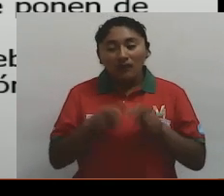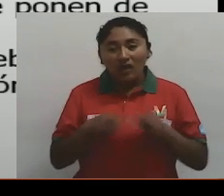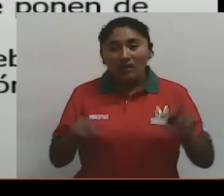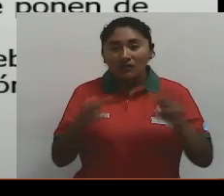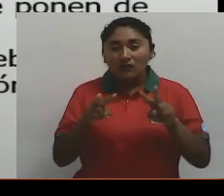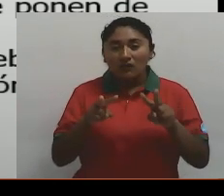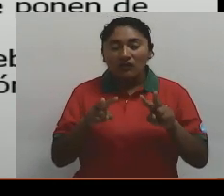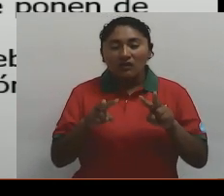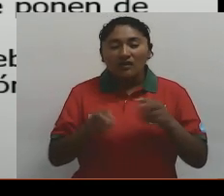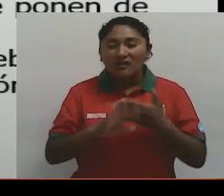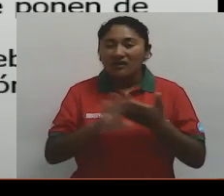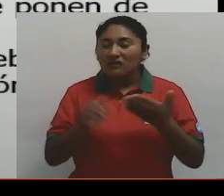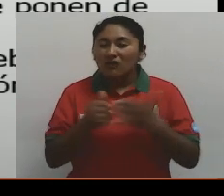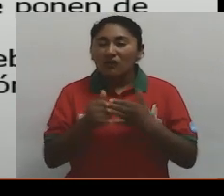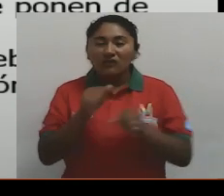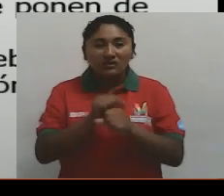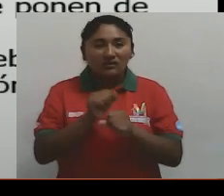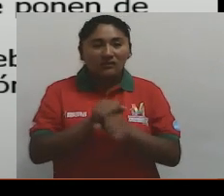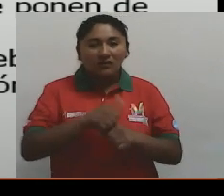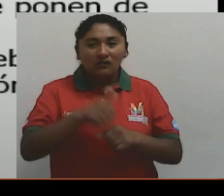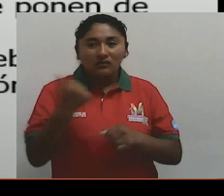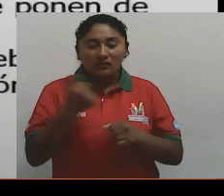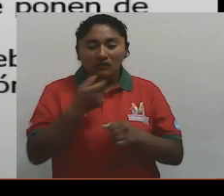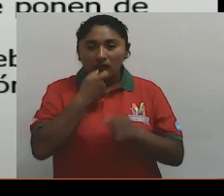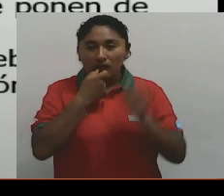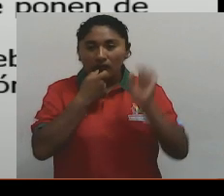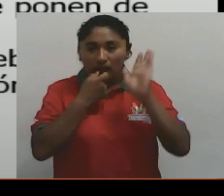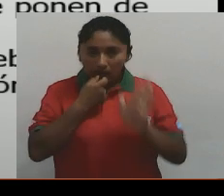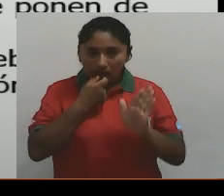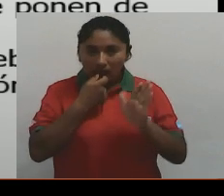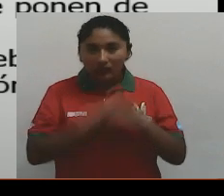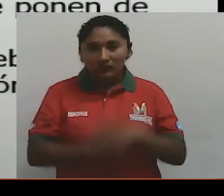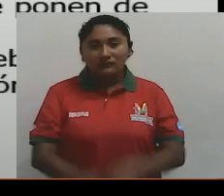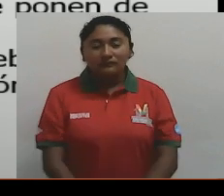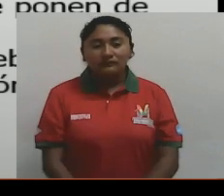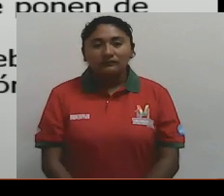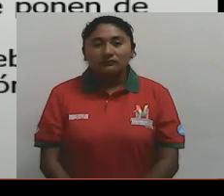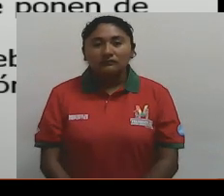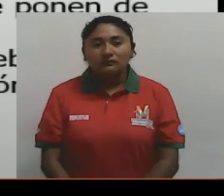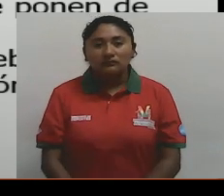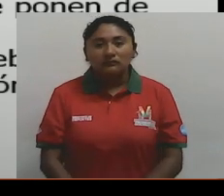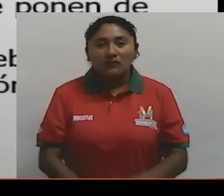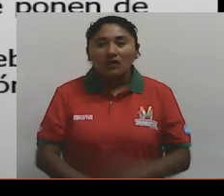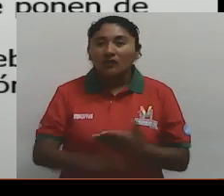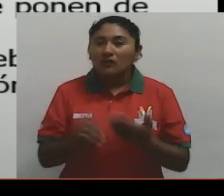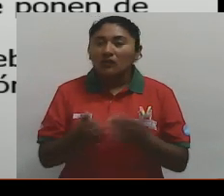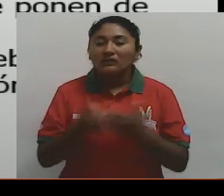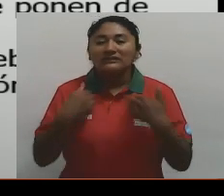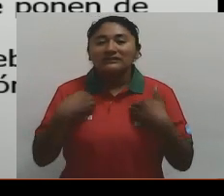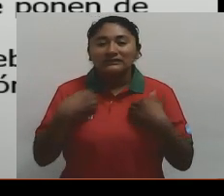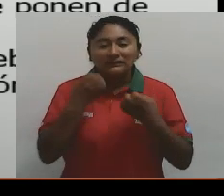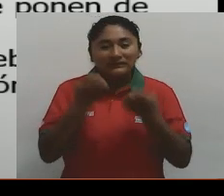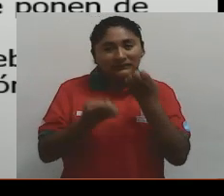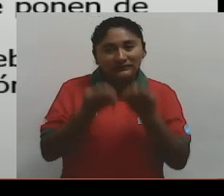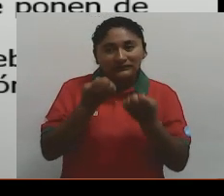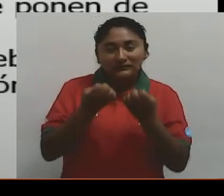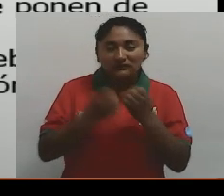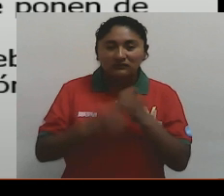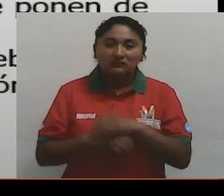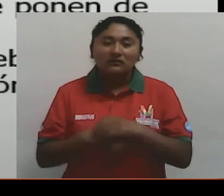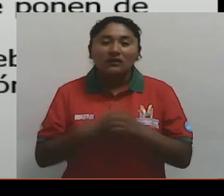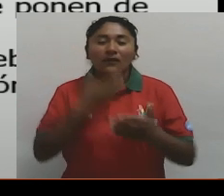en el accionar de su trabajo uno de ellos se equivoca al evaluar una jugada, determina el primer árbitro, está facultado